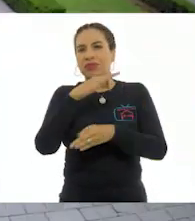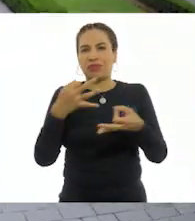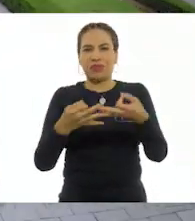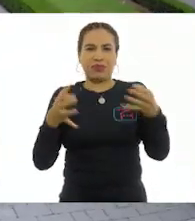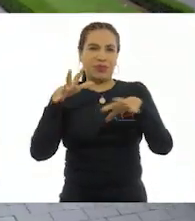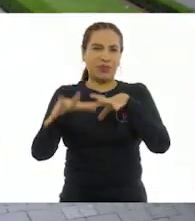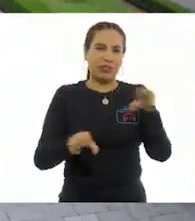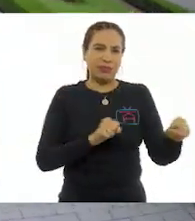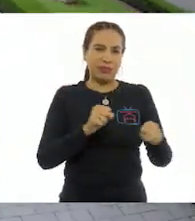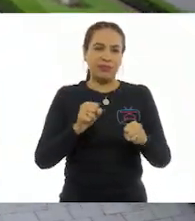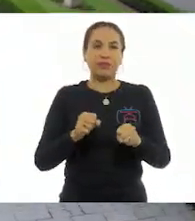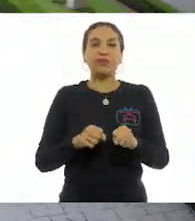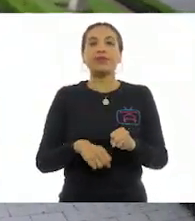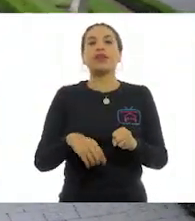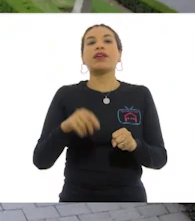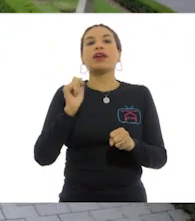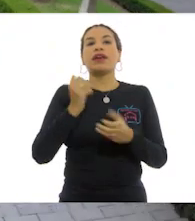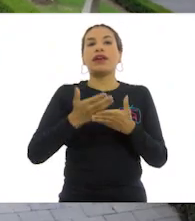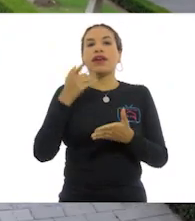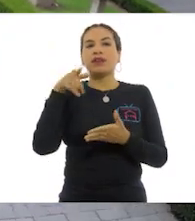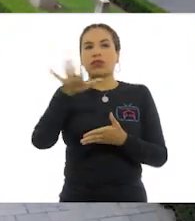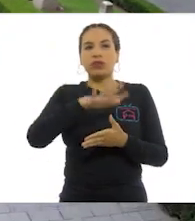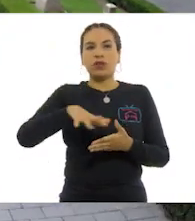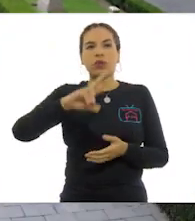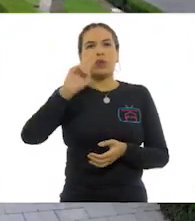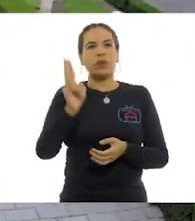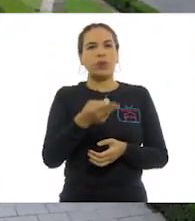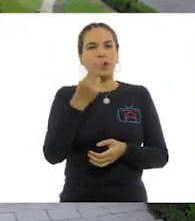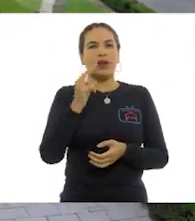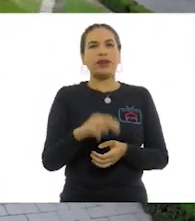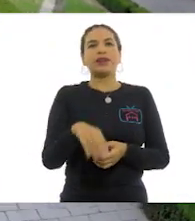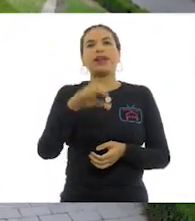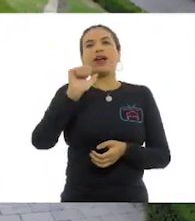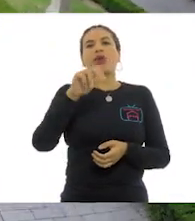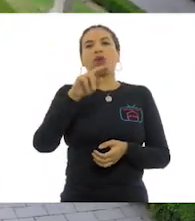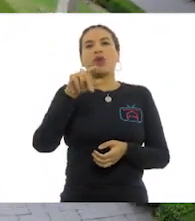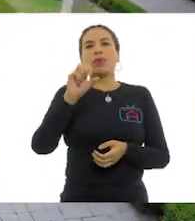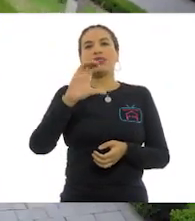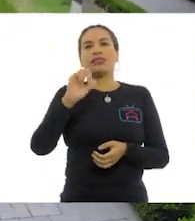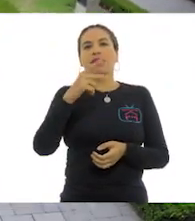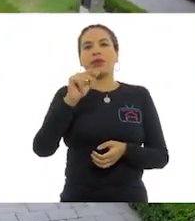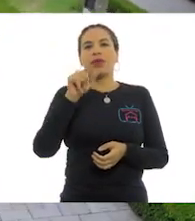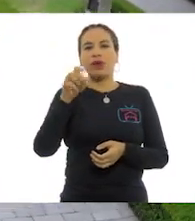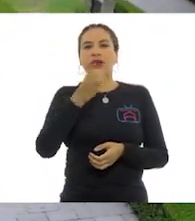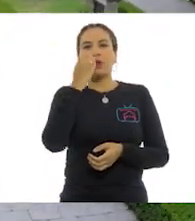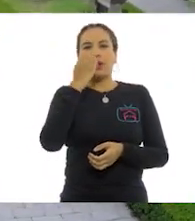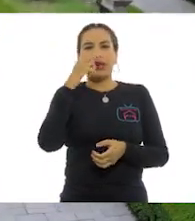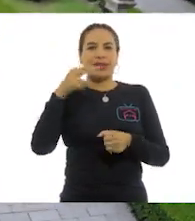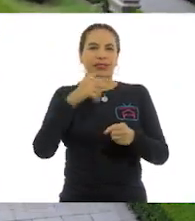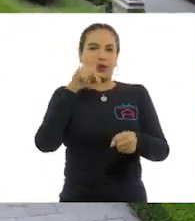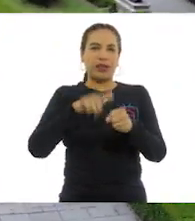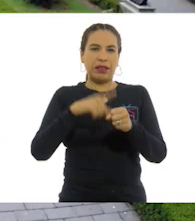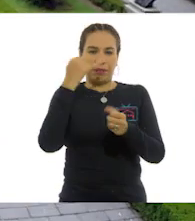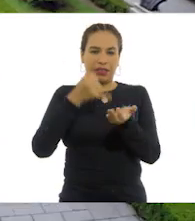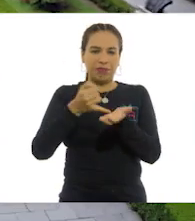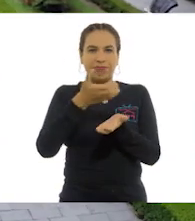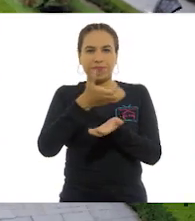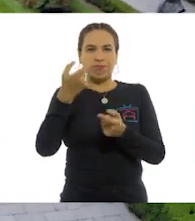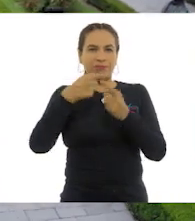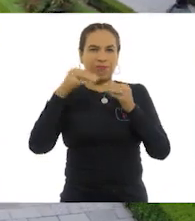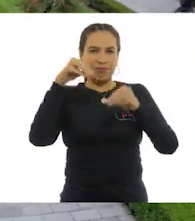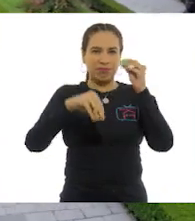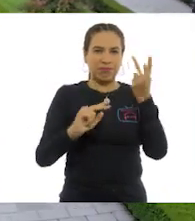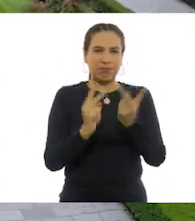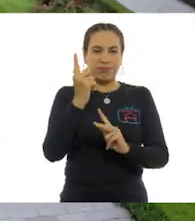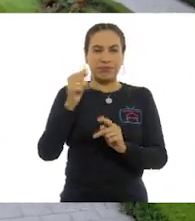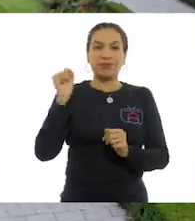terrenos. El antecedente de la Universidad Autónoma Chapingo fue la Escuela Nacional de Agricultura. Fíjense que fue creada en el